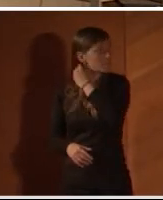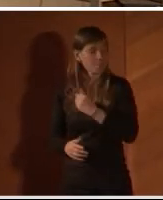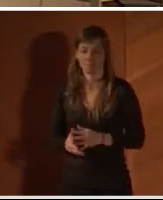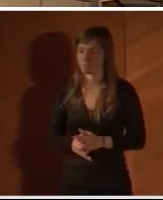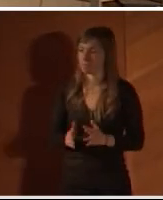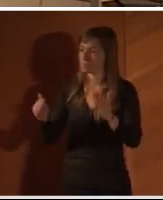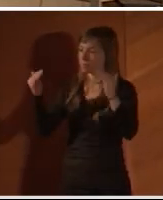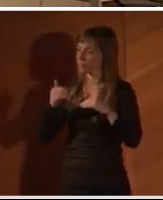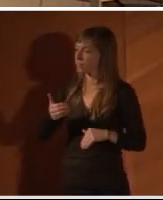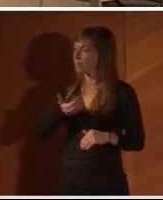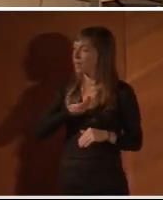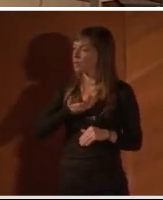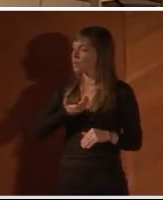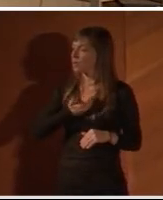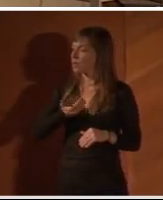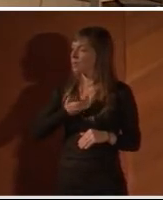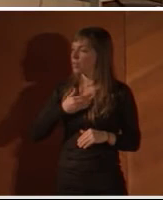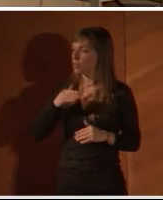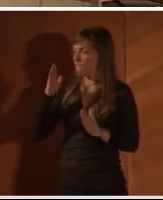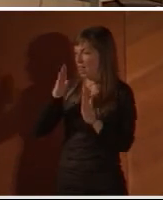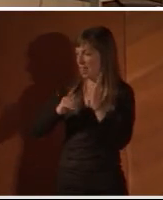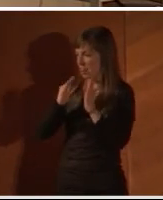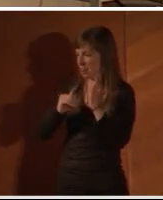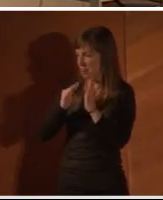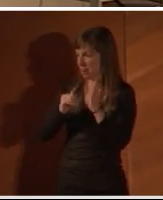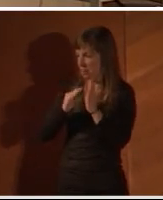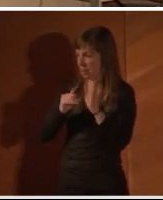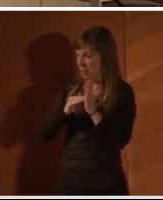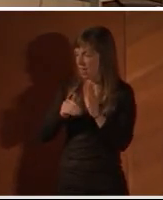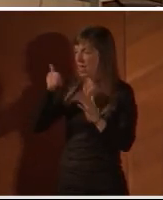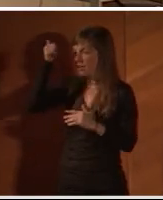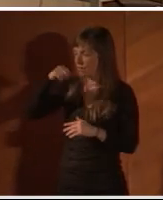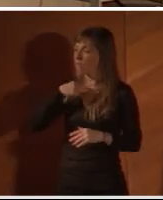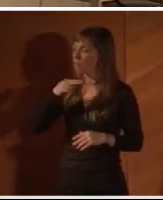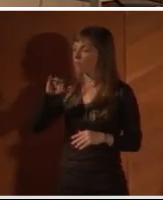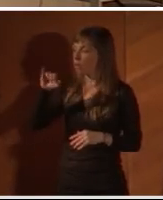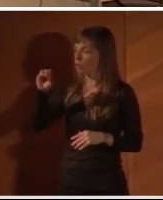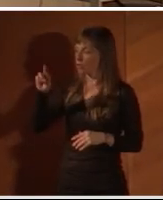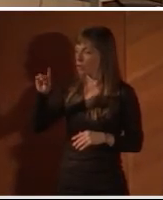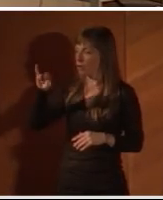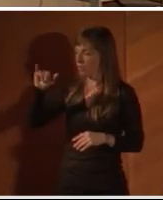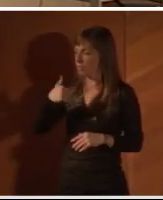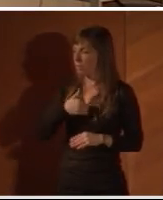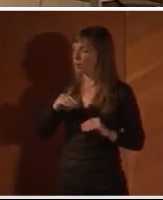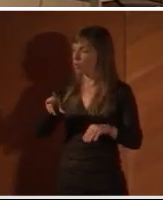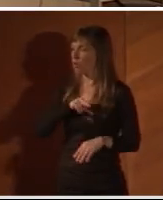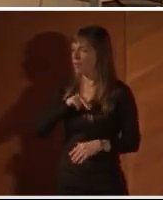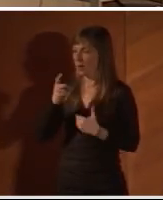Desde el Ayuntamiento de Valencia interviene Jordi Peris, concejal de Participación.